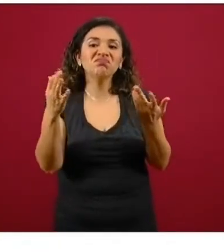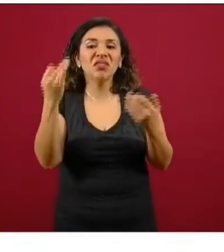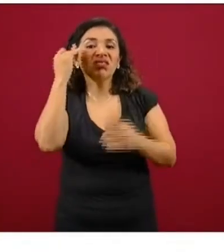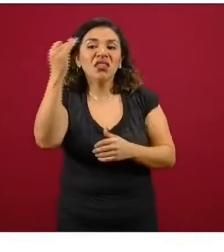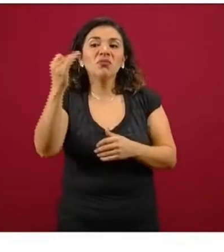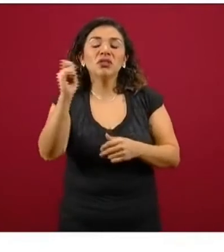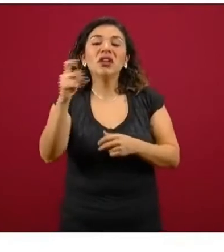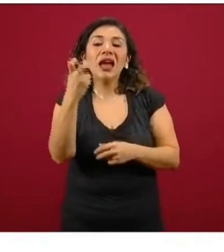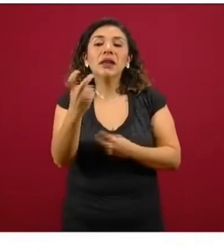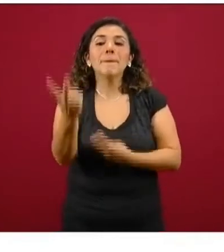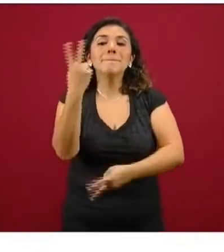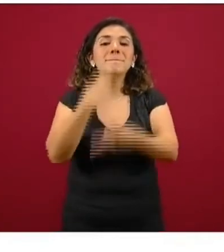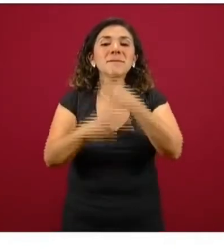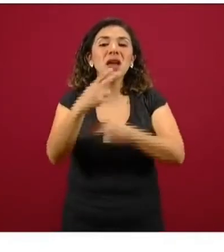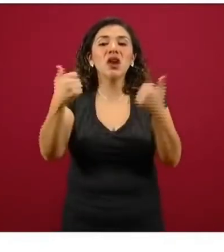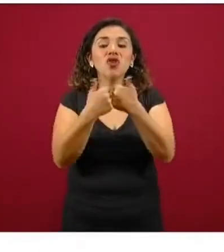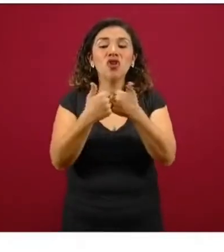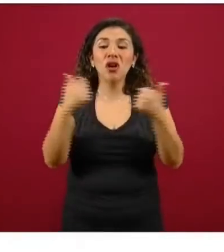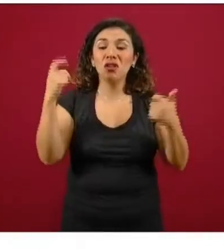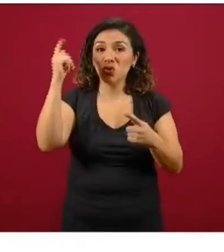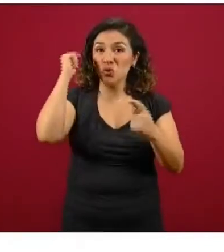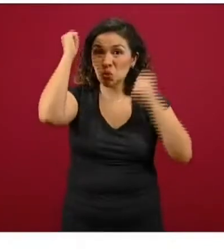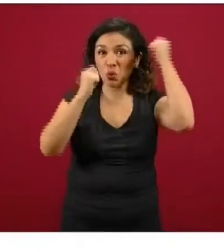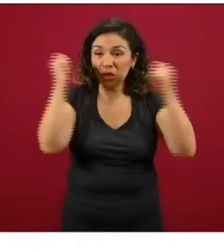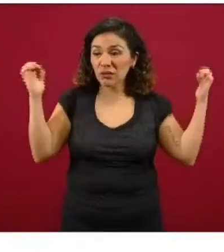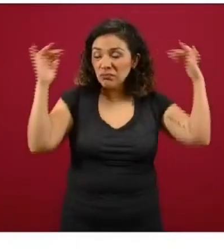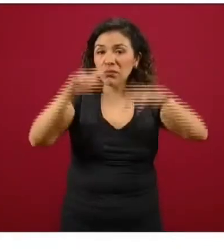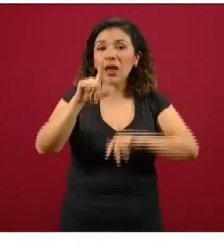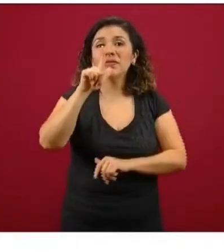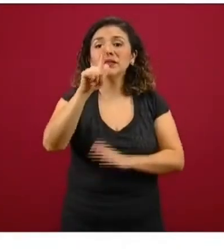que repercutiría tan solo en la llegada de